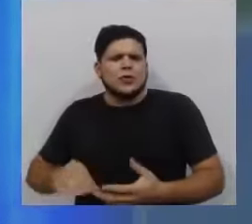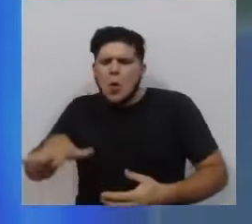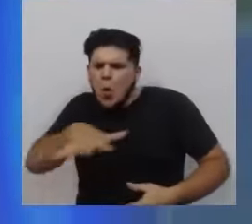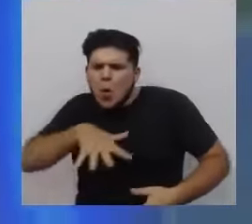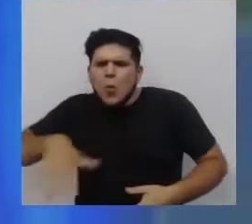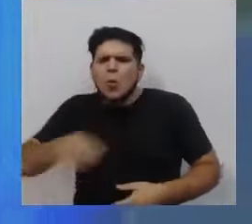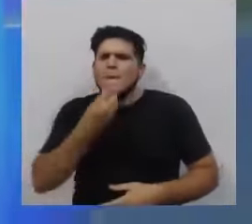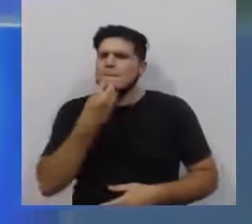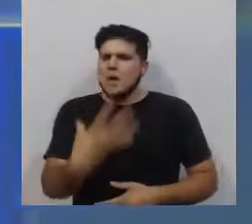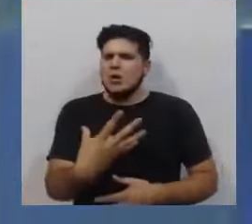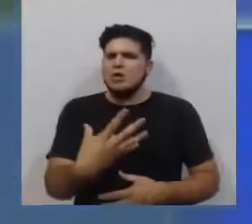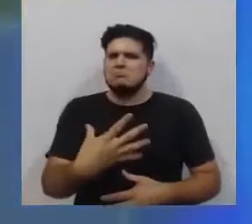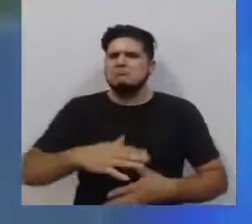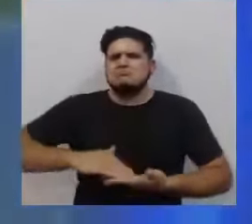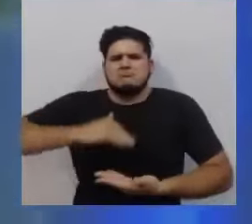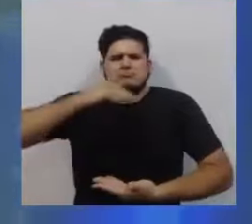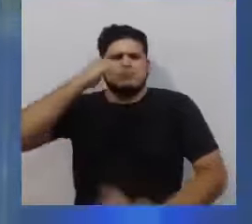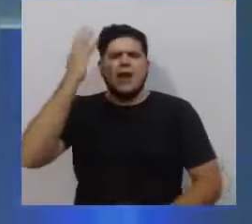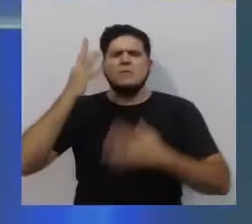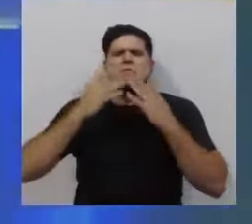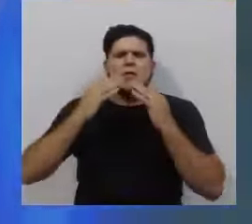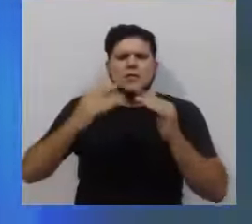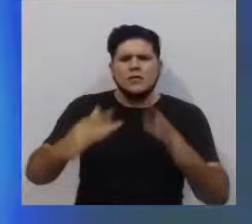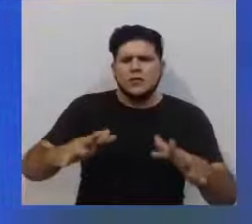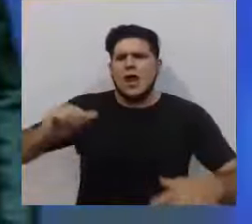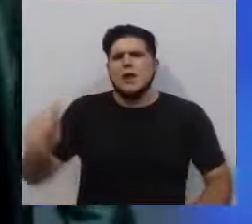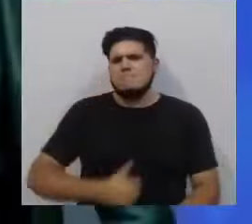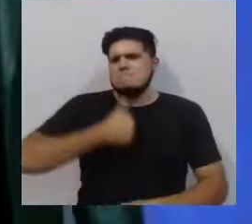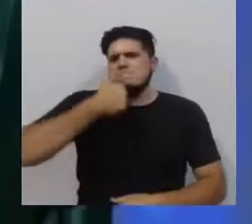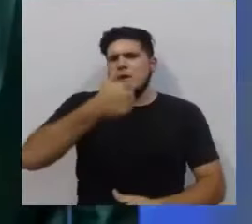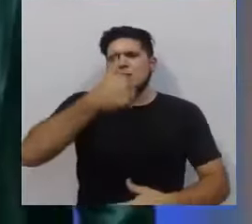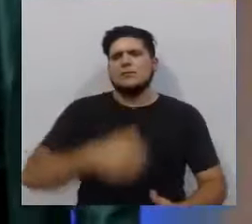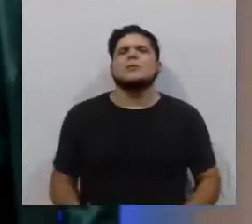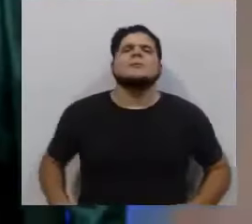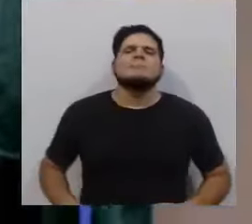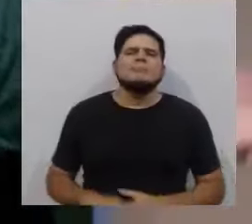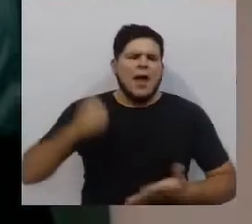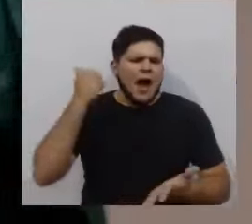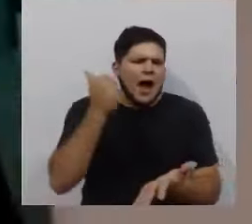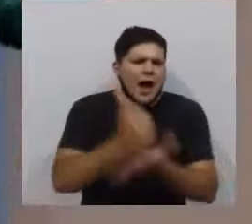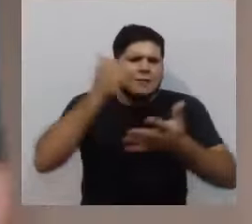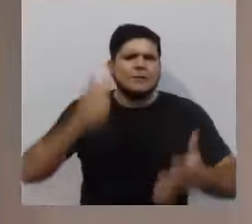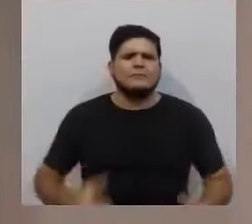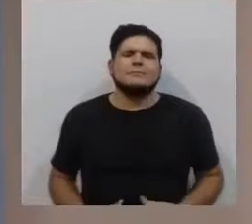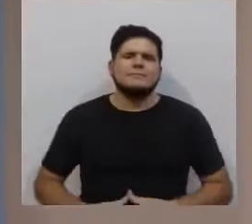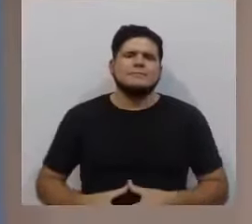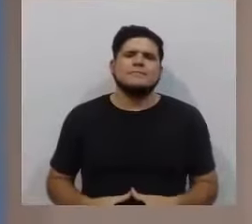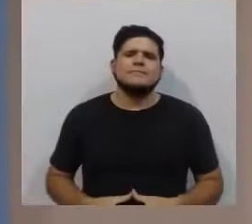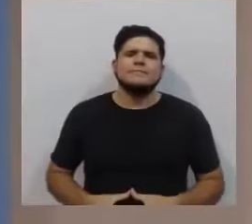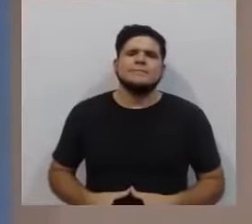prosperado y en victoria amén haga declaraciones